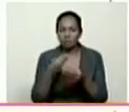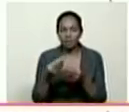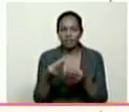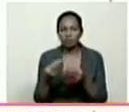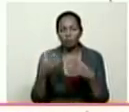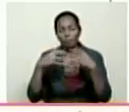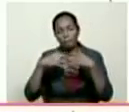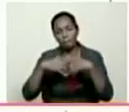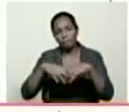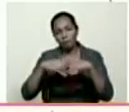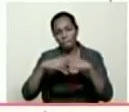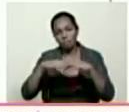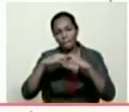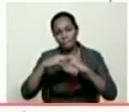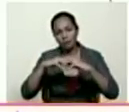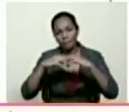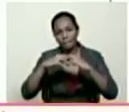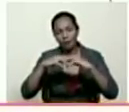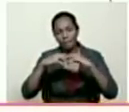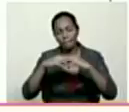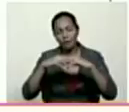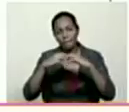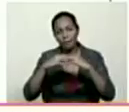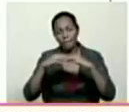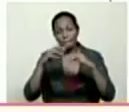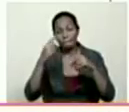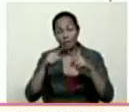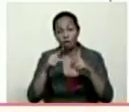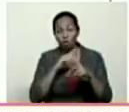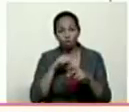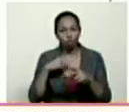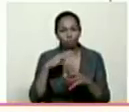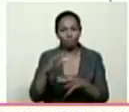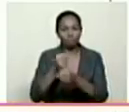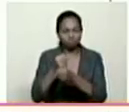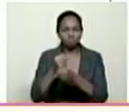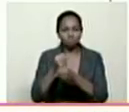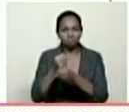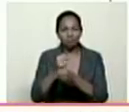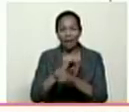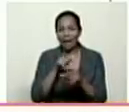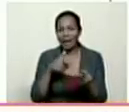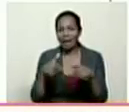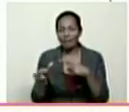cerebro de Guri, pero resulta que este señor logramos detenerlo, ya fue